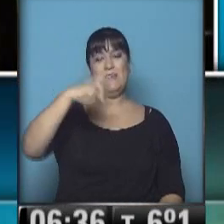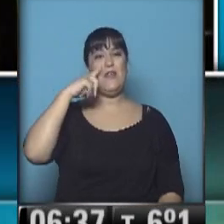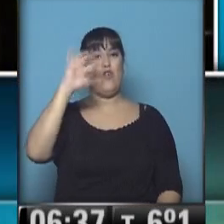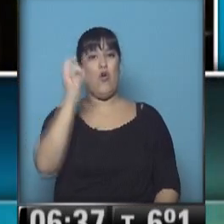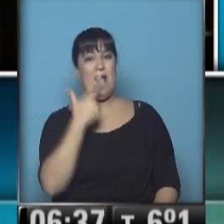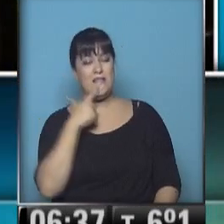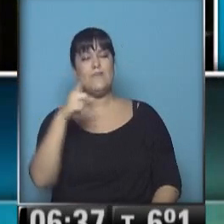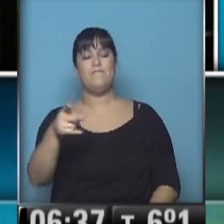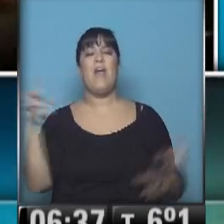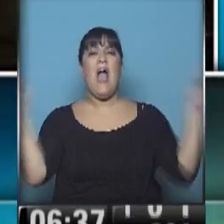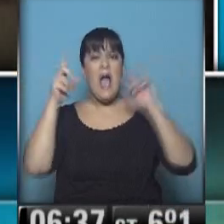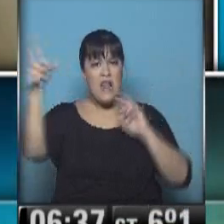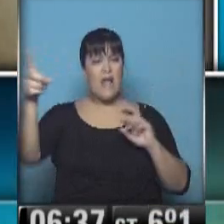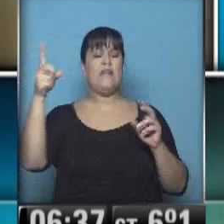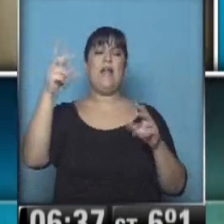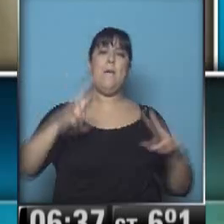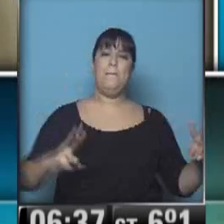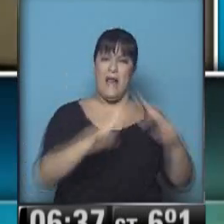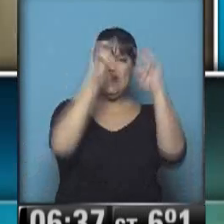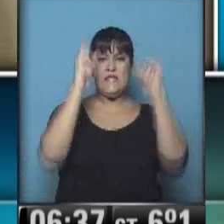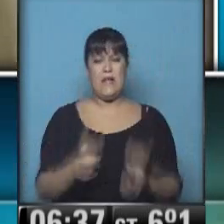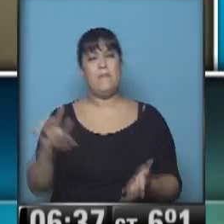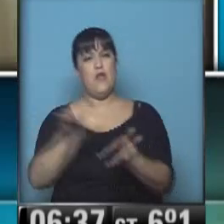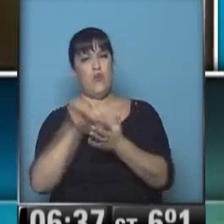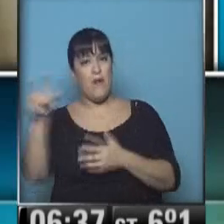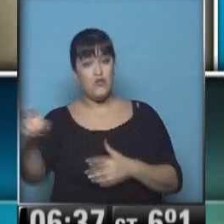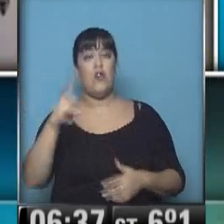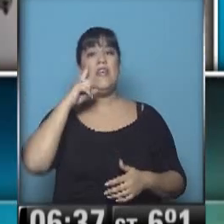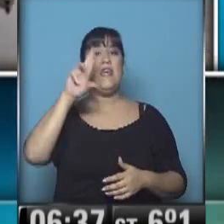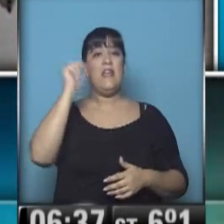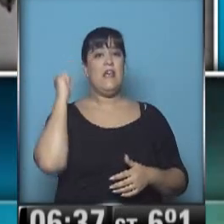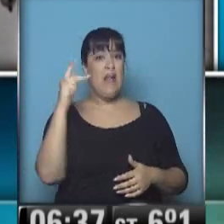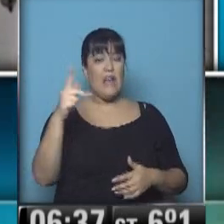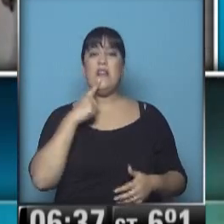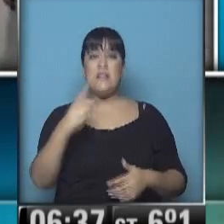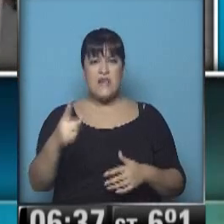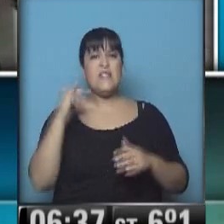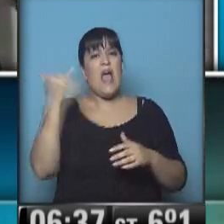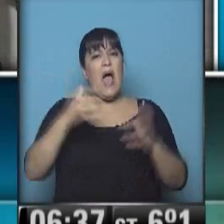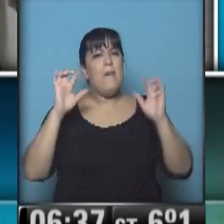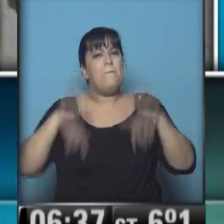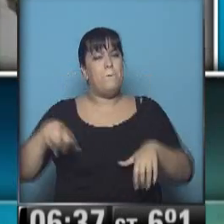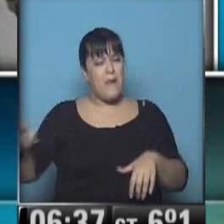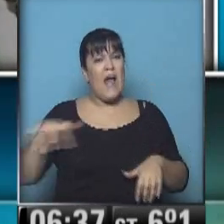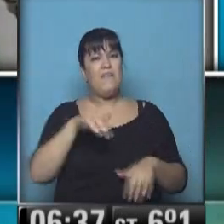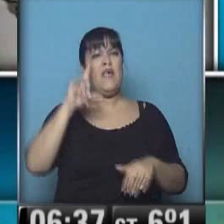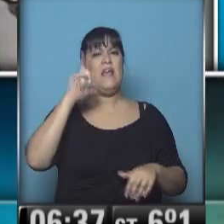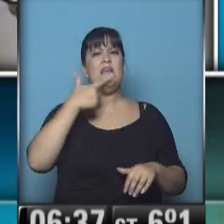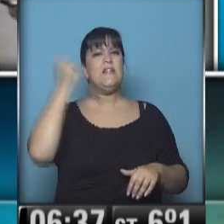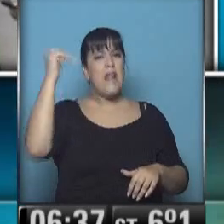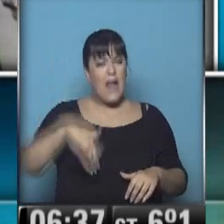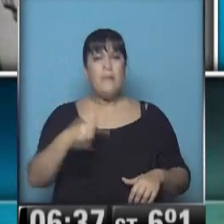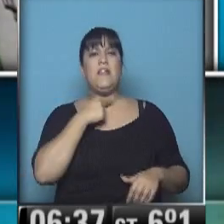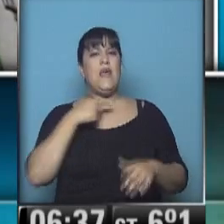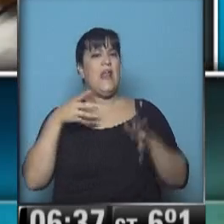Alerta en París y Nueva York. El gobierno iraquí advirtió que sus servicios secretos detectaron planes de las milicias del Estado Islámico para atacar